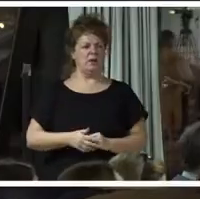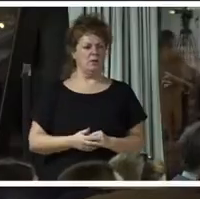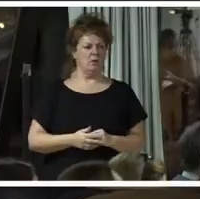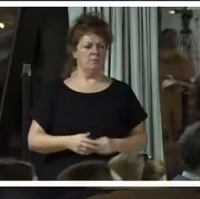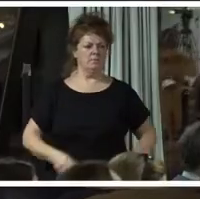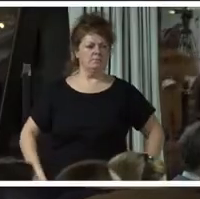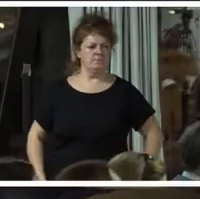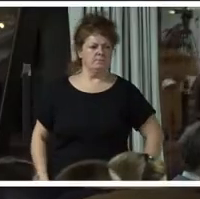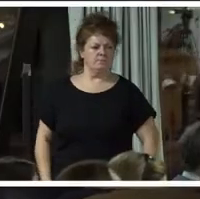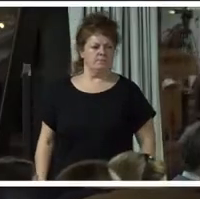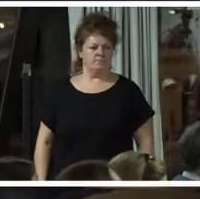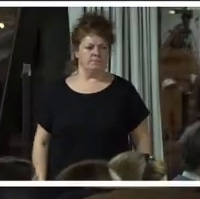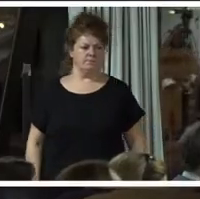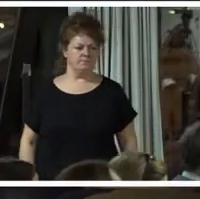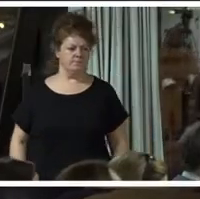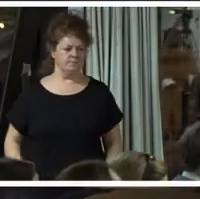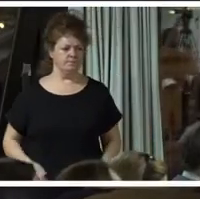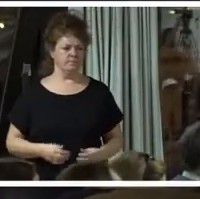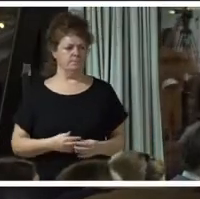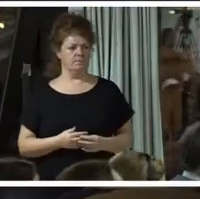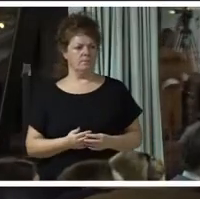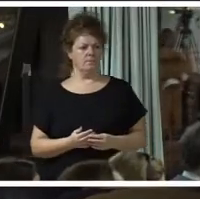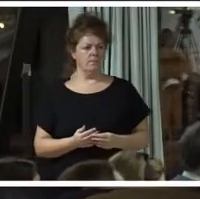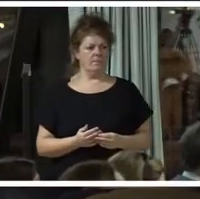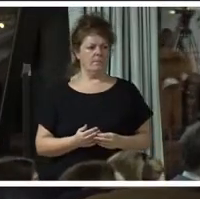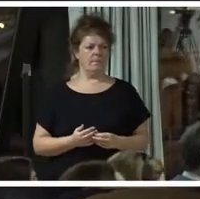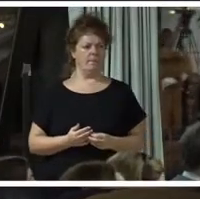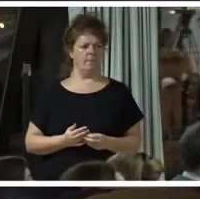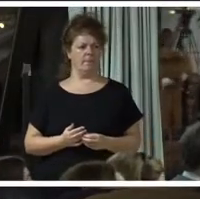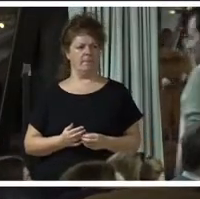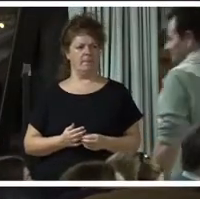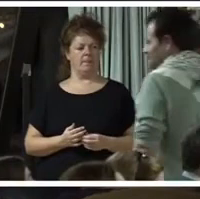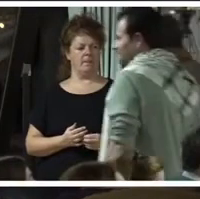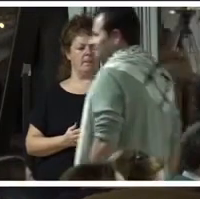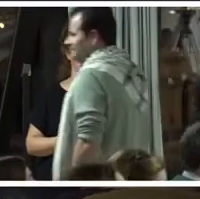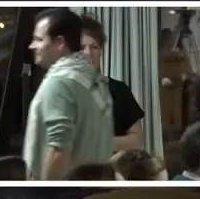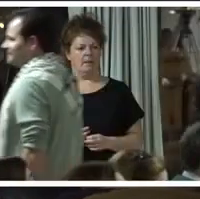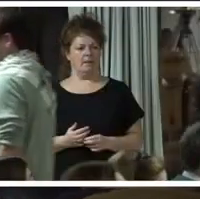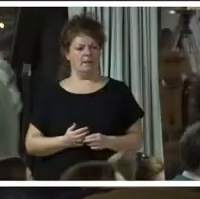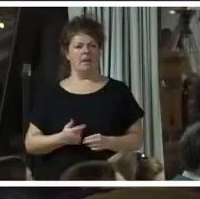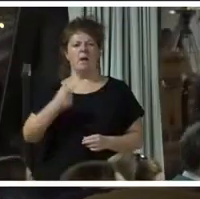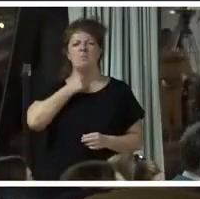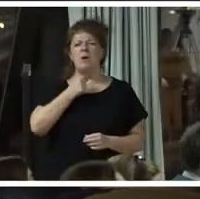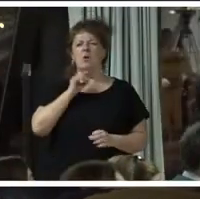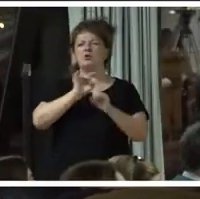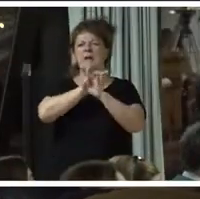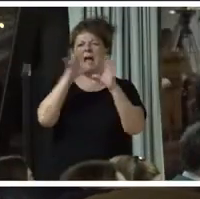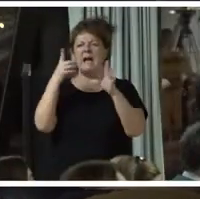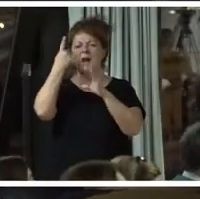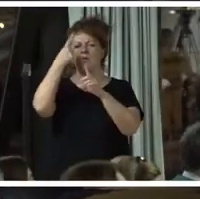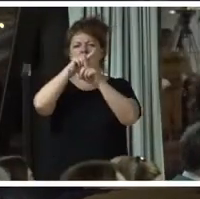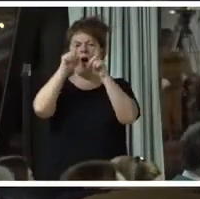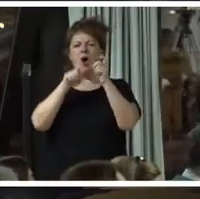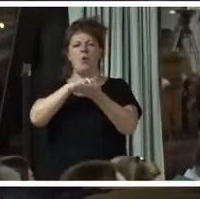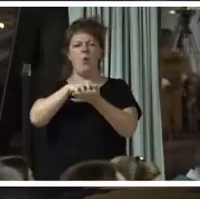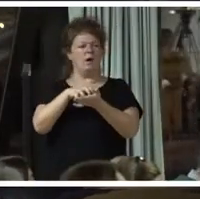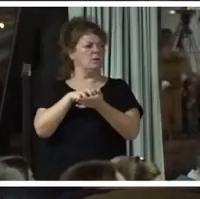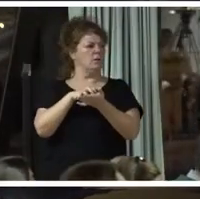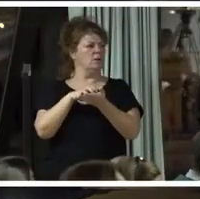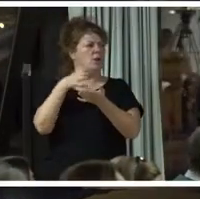Muchas gracias bueno a ver en primer lugar decir que me gustaría aclarar una cuestión y es que no se